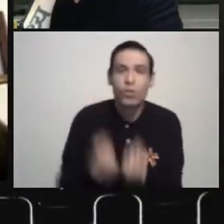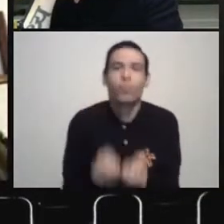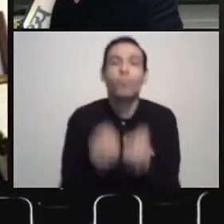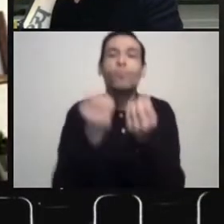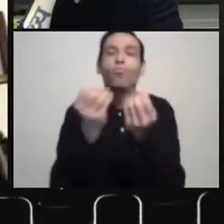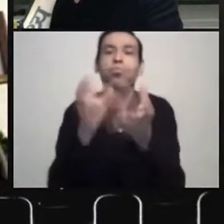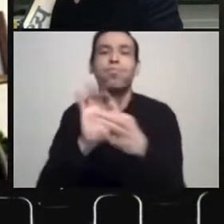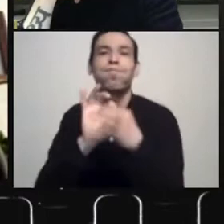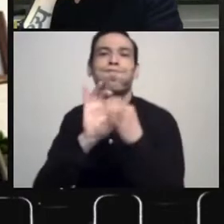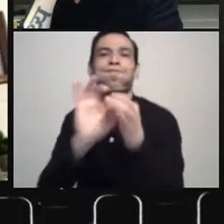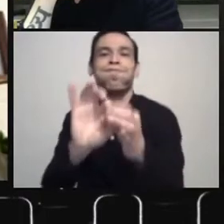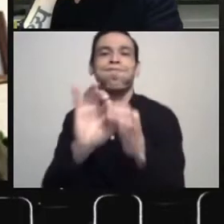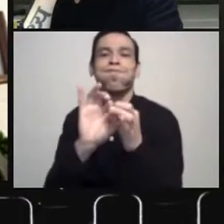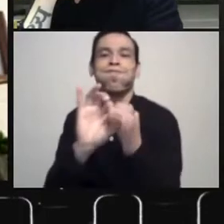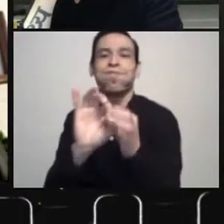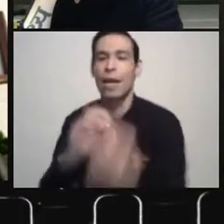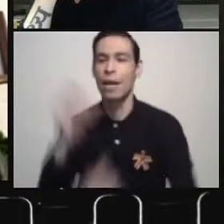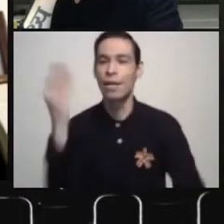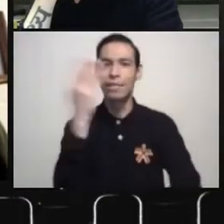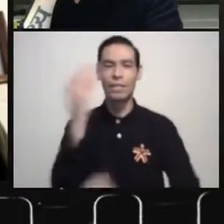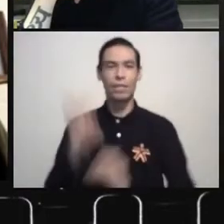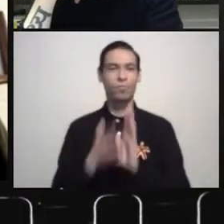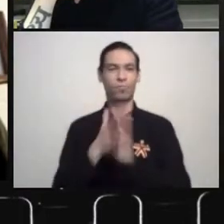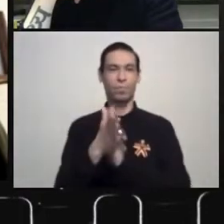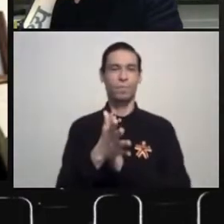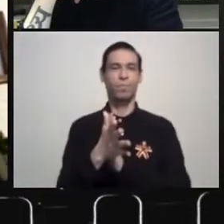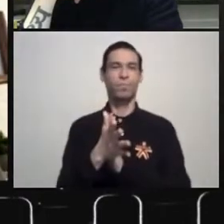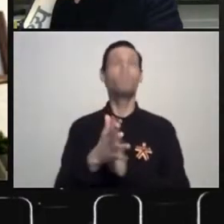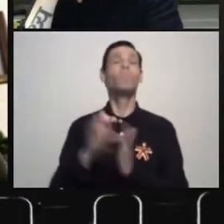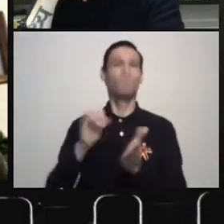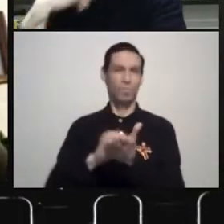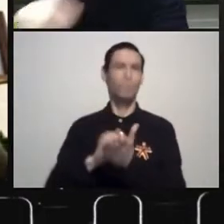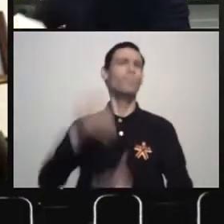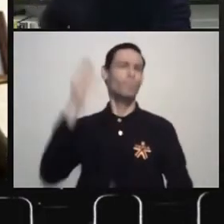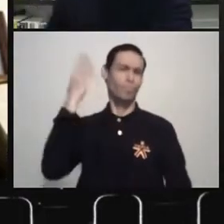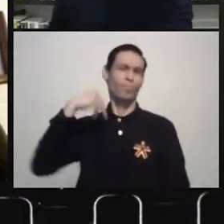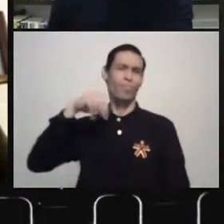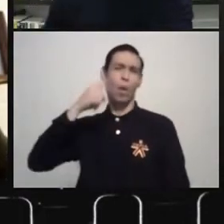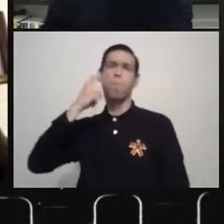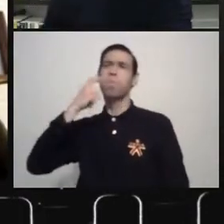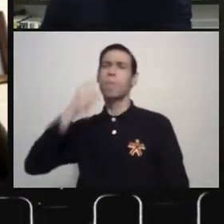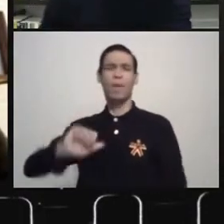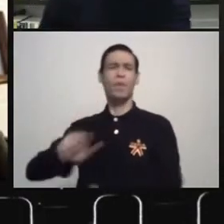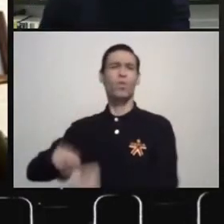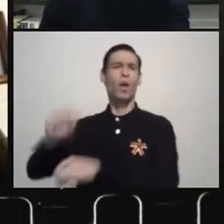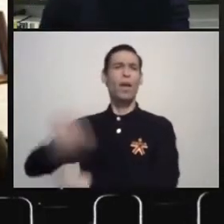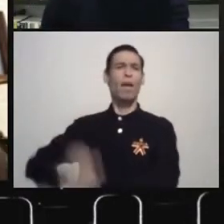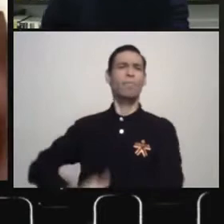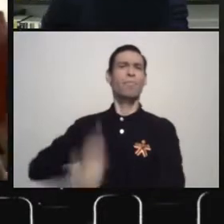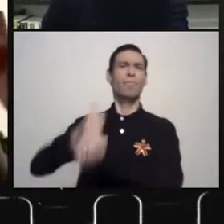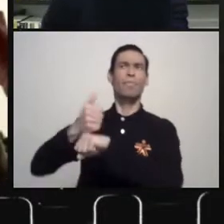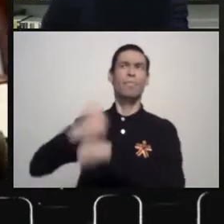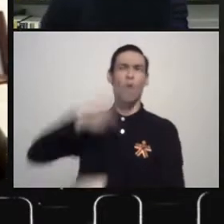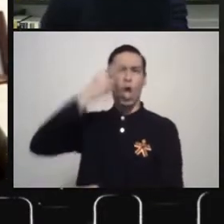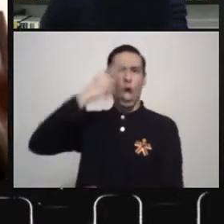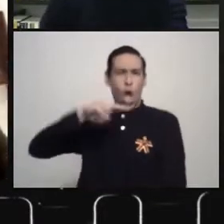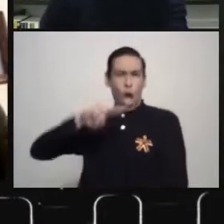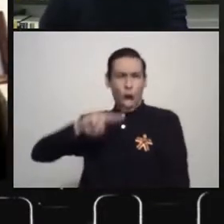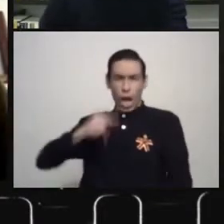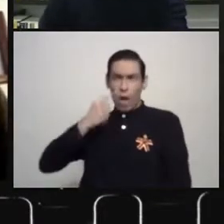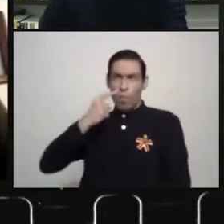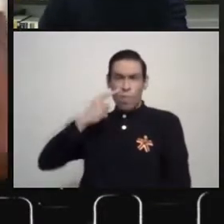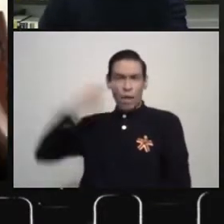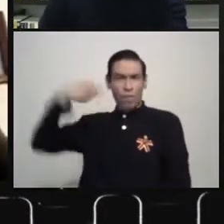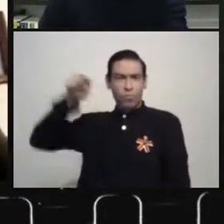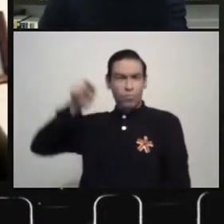brindemos. Toda la vida lo aprendí porque yo fui hijo de director. Y siempre lo oí, siempre lo viví, siempre